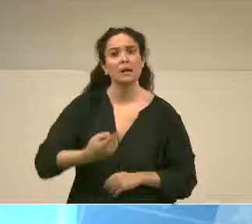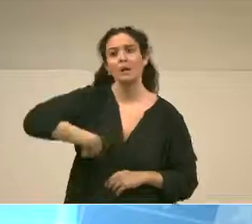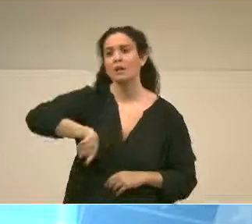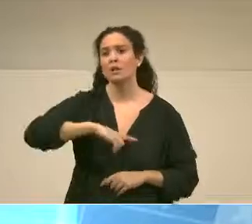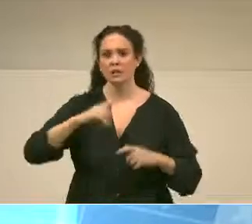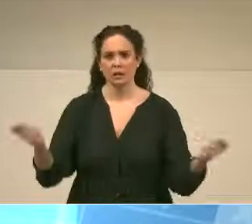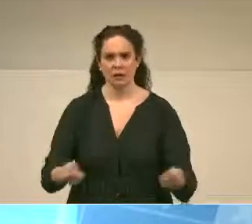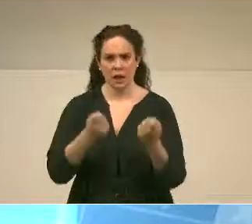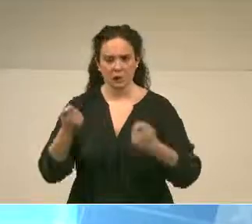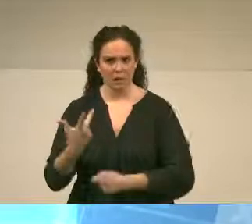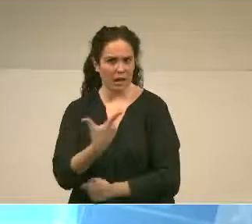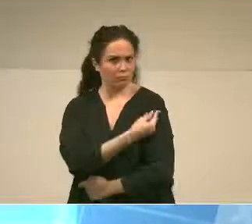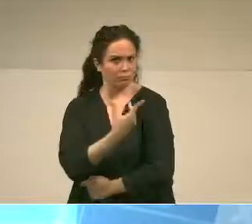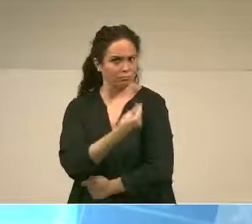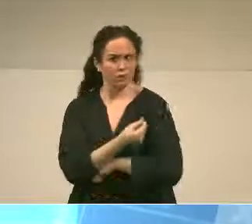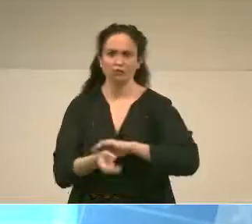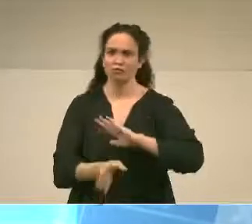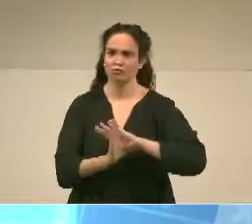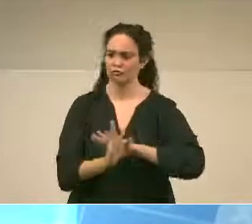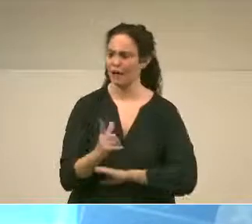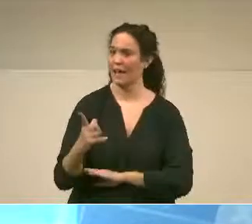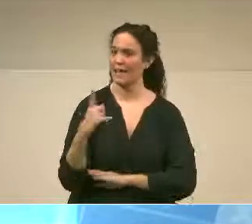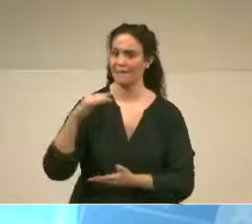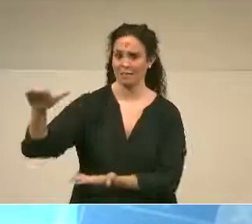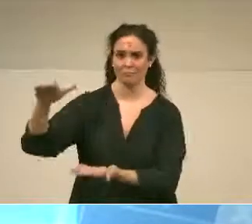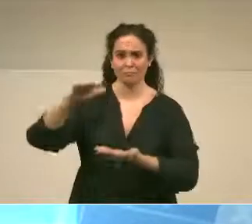Ayer recibimos una nueva remesa de vacunas,